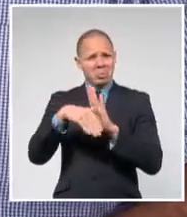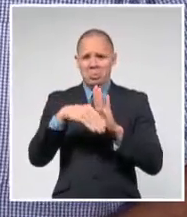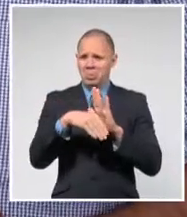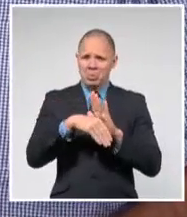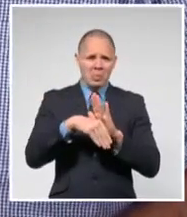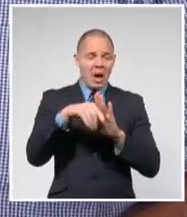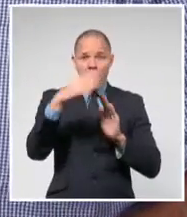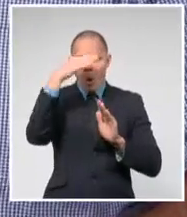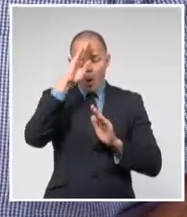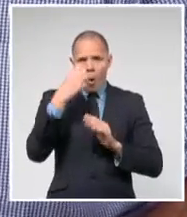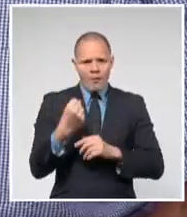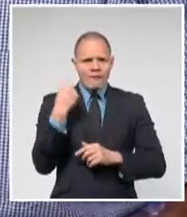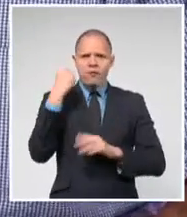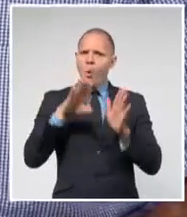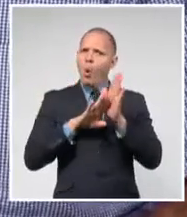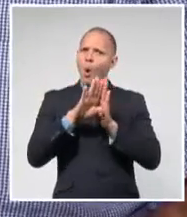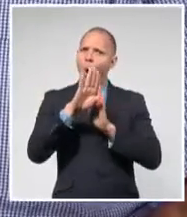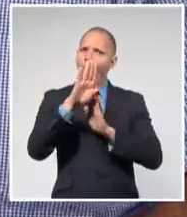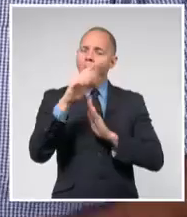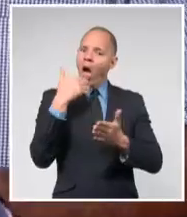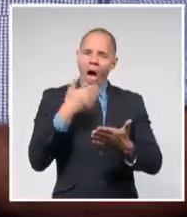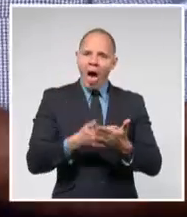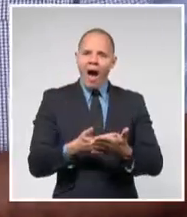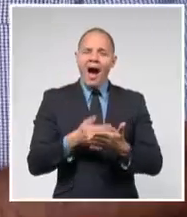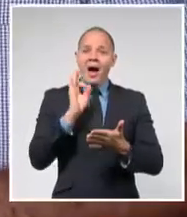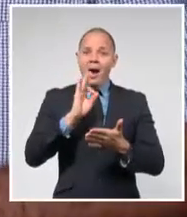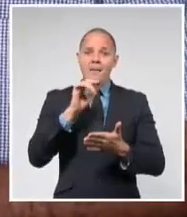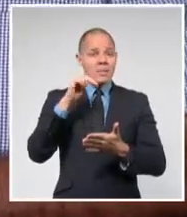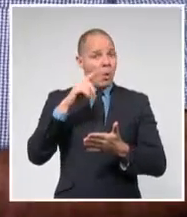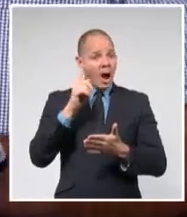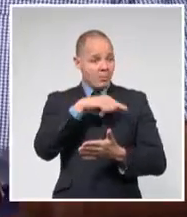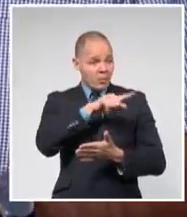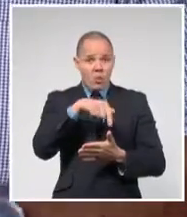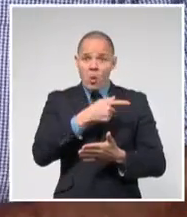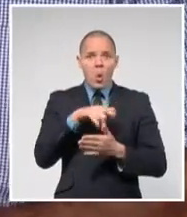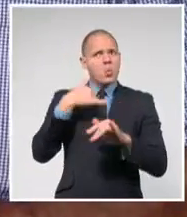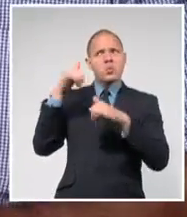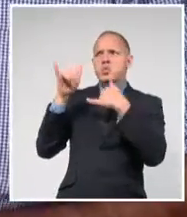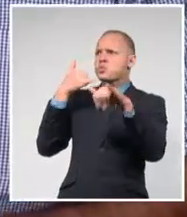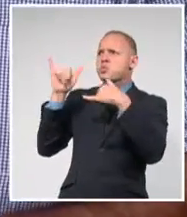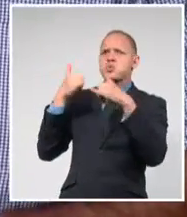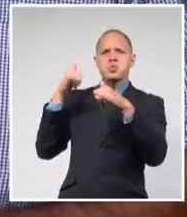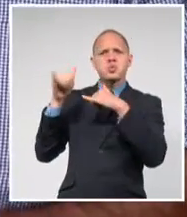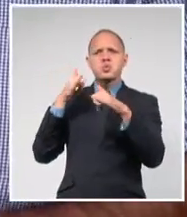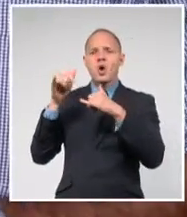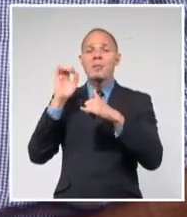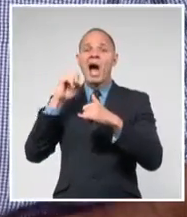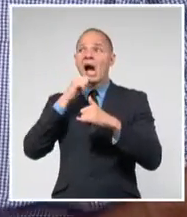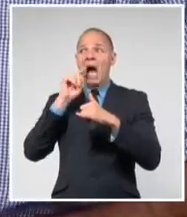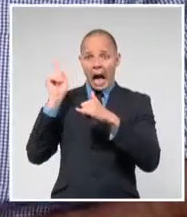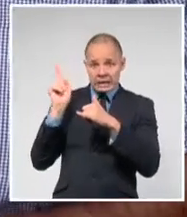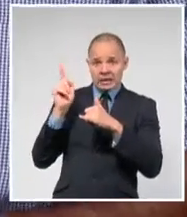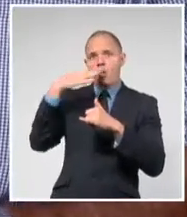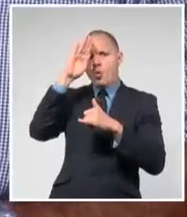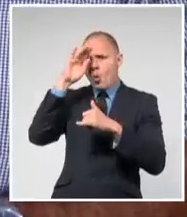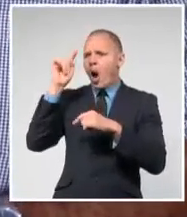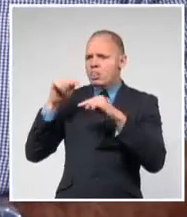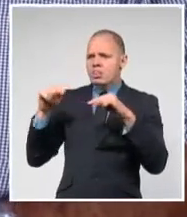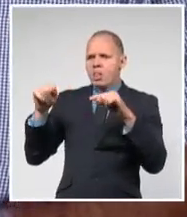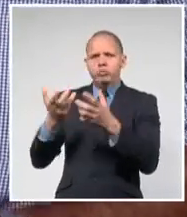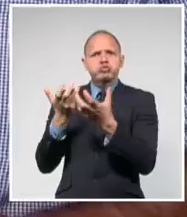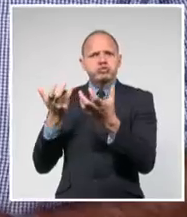ligas, Cuba ya tenía decenas de jugadores en ese béisbol. Y eso habla, por un lado, del altísimo nivel de la pelota